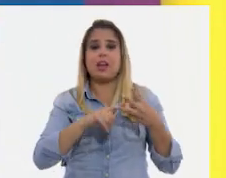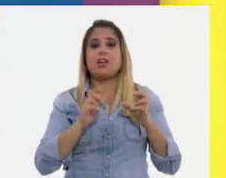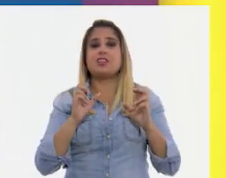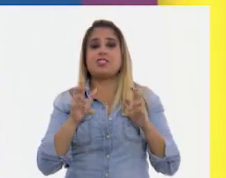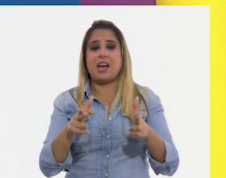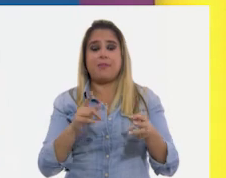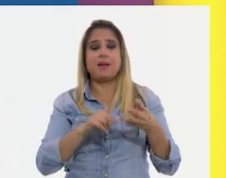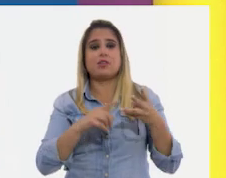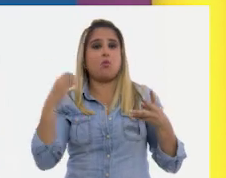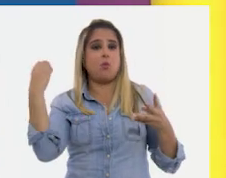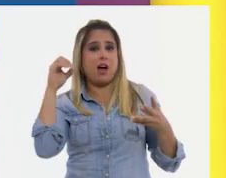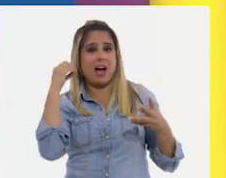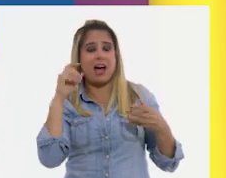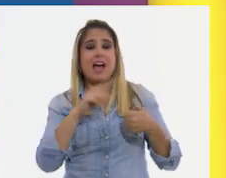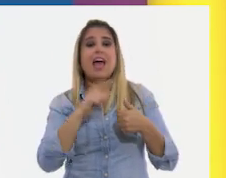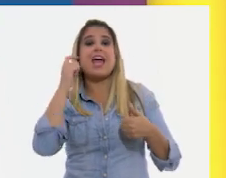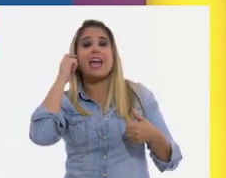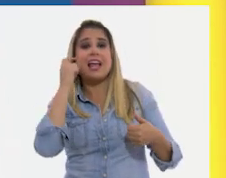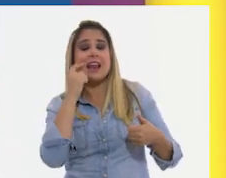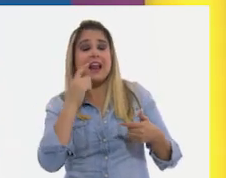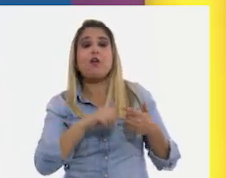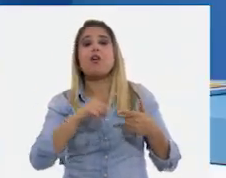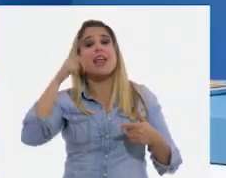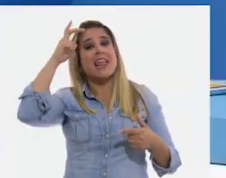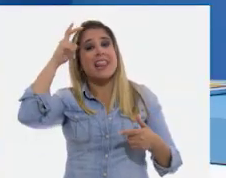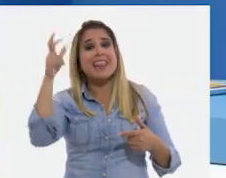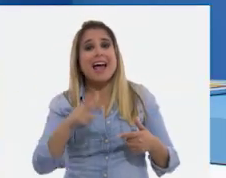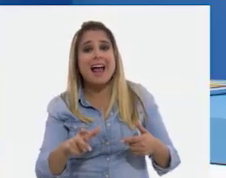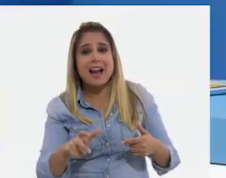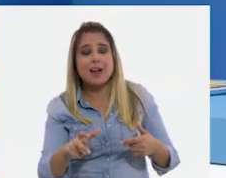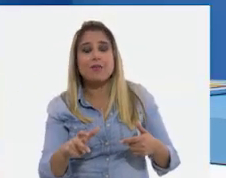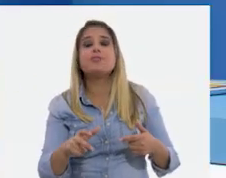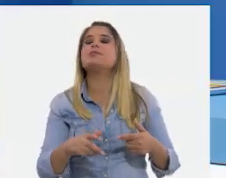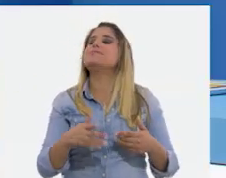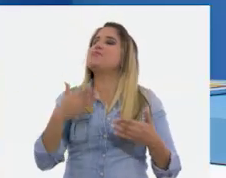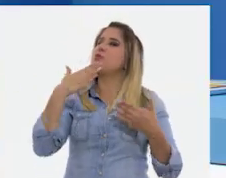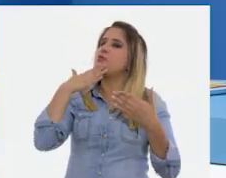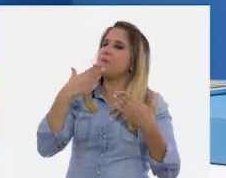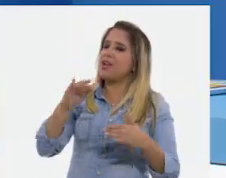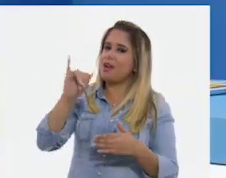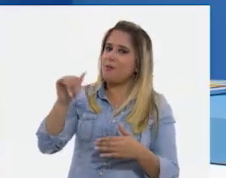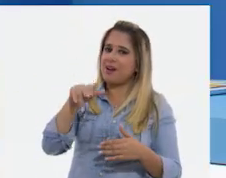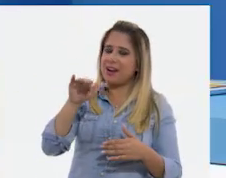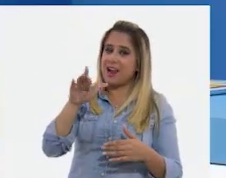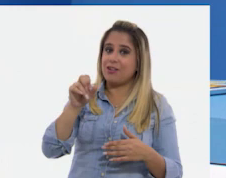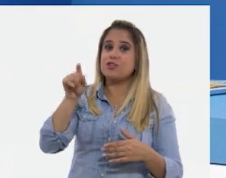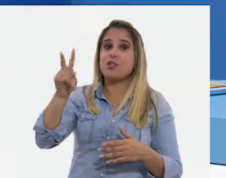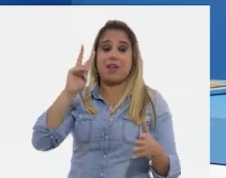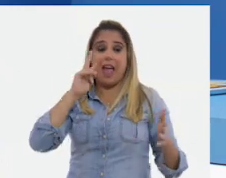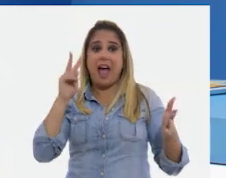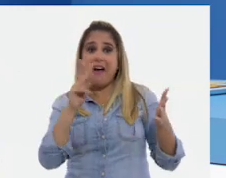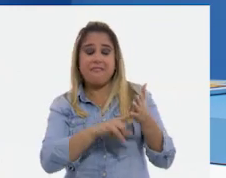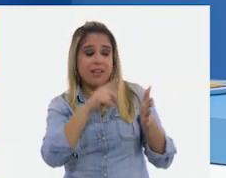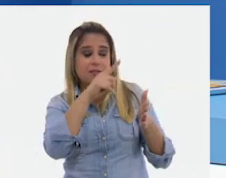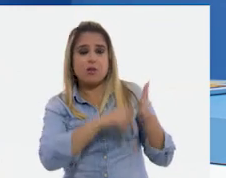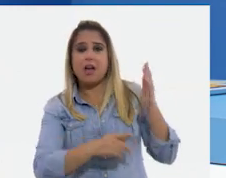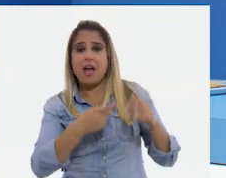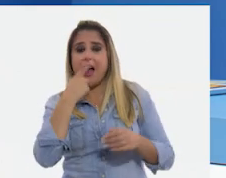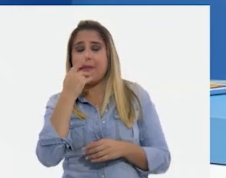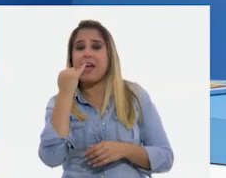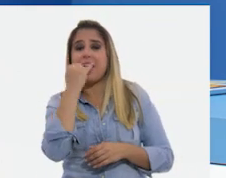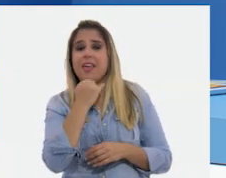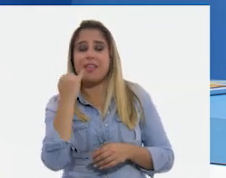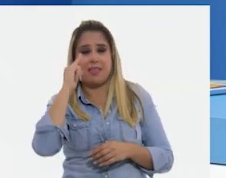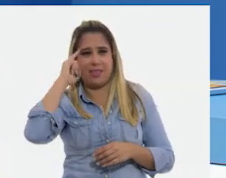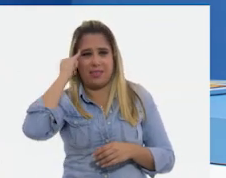Chiapas, Oaxaca, Guerrero e Hidalgo. Muy bien, Juan Carlos. Como puedes notar, la mayoría de hablantes de